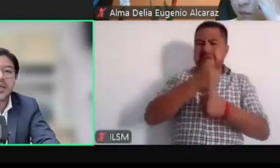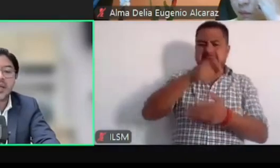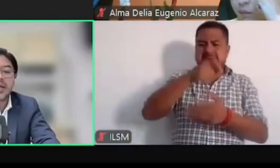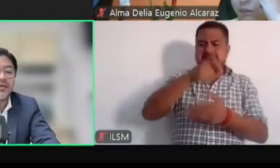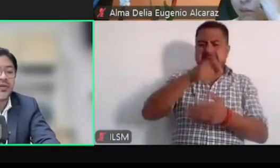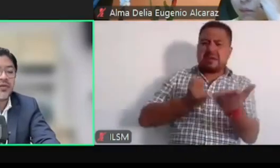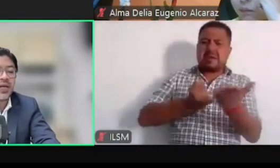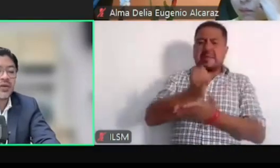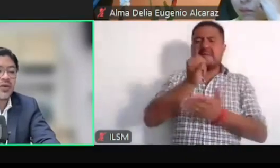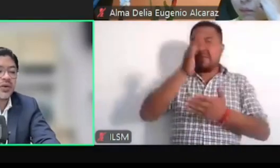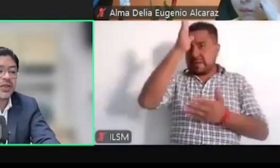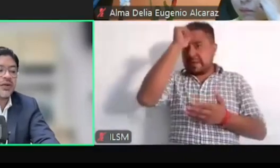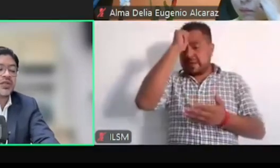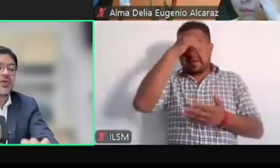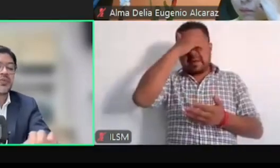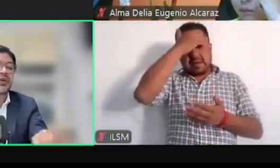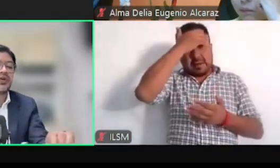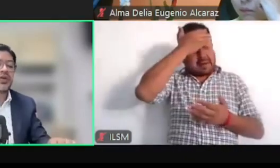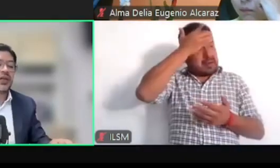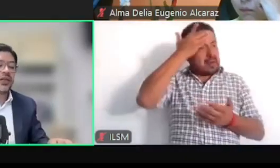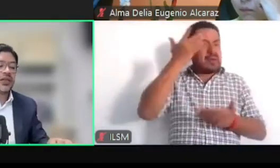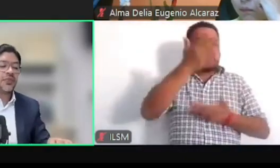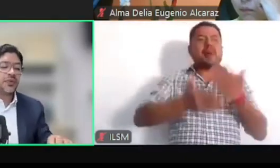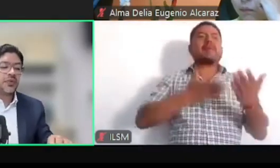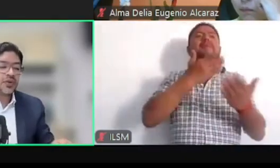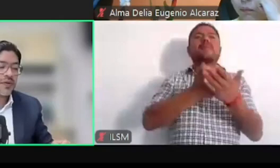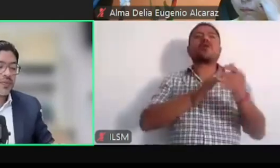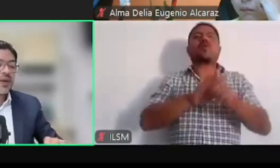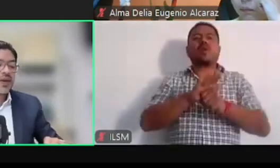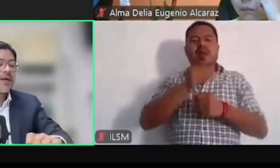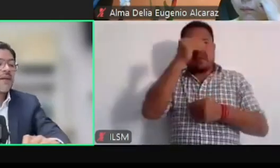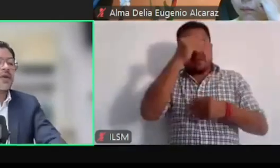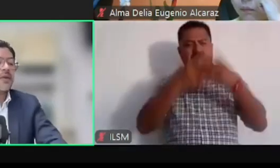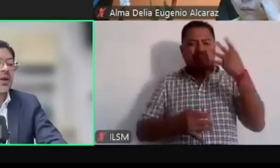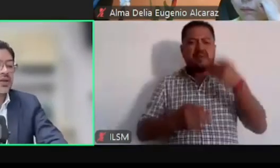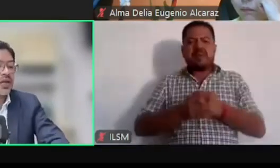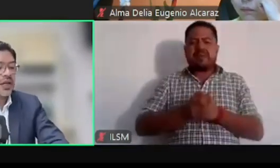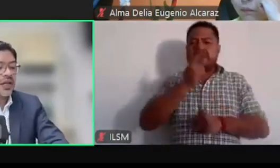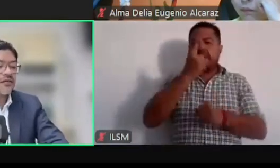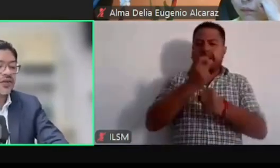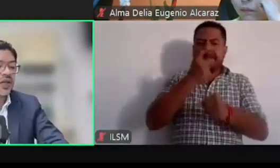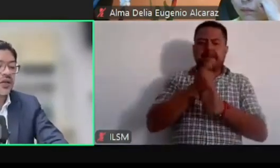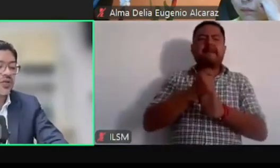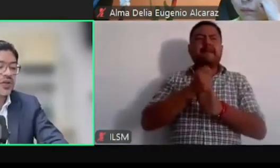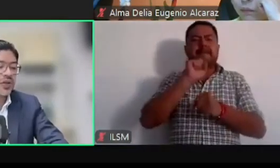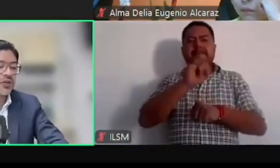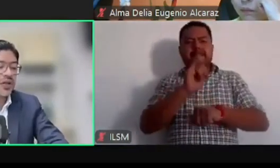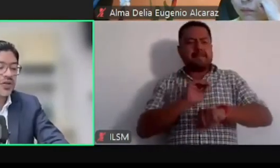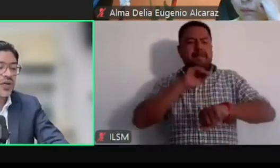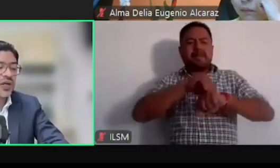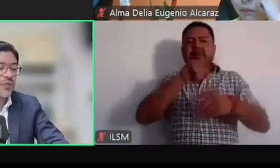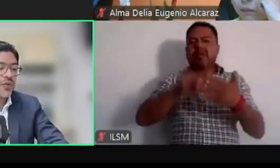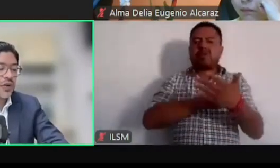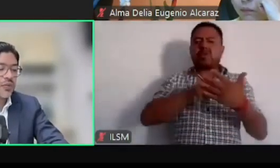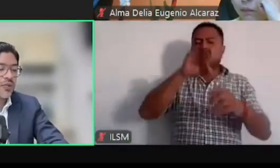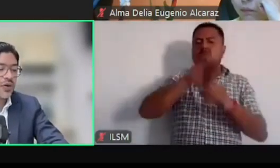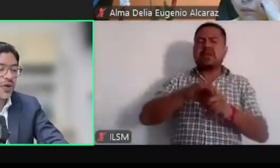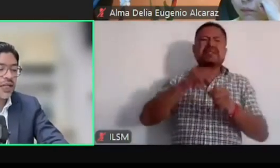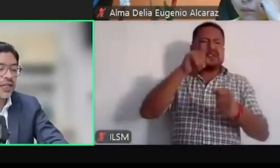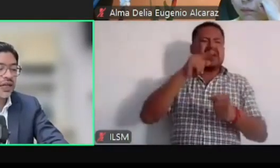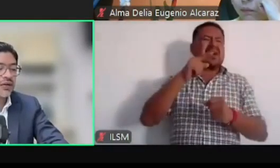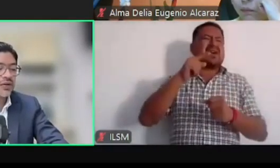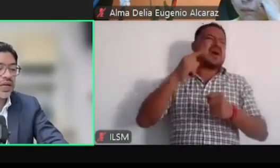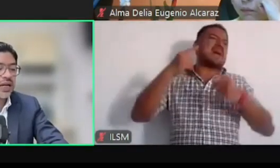de conformidad con lo anterior se propon los siguientes puntos primero se declara fundado el juicio electoral ciudadano promovido por